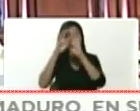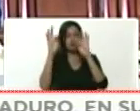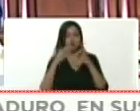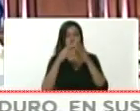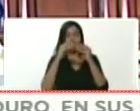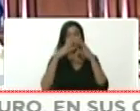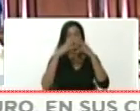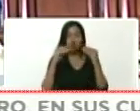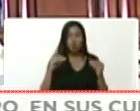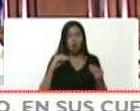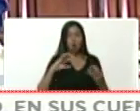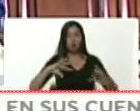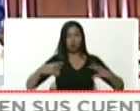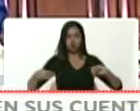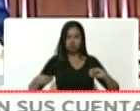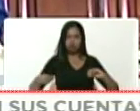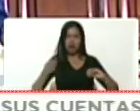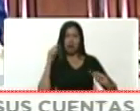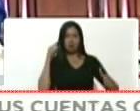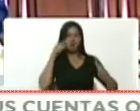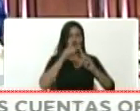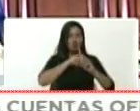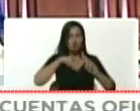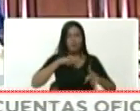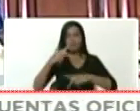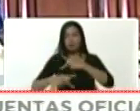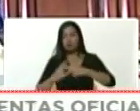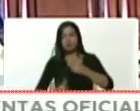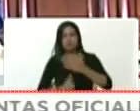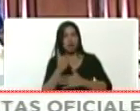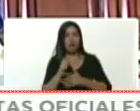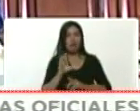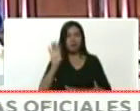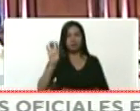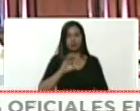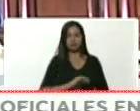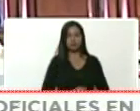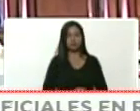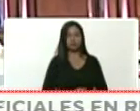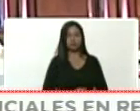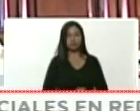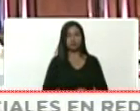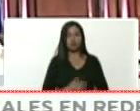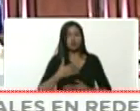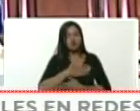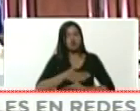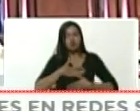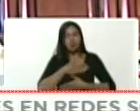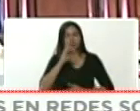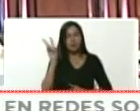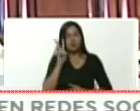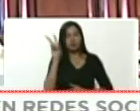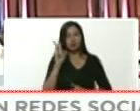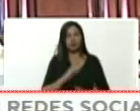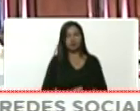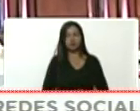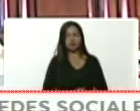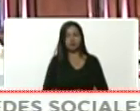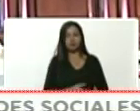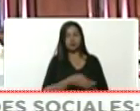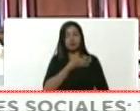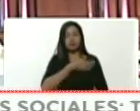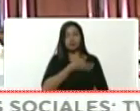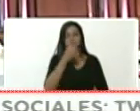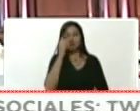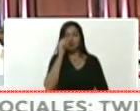Todos los CLAP. Es la nueva meta, tenemos que producirlos en el país. Calidad venezolana. Señor